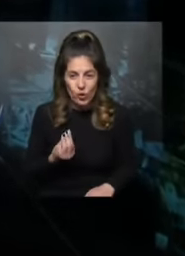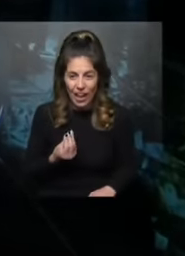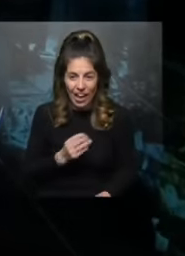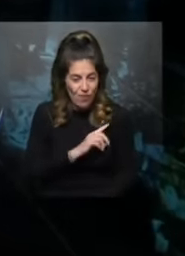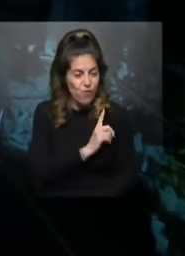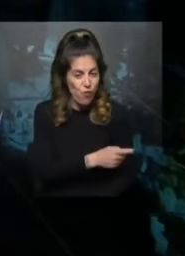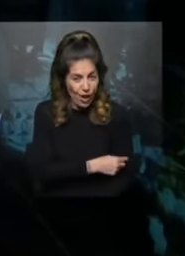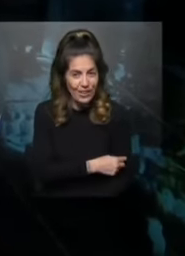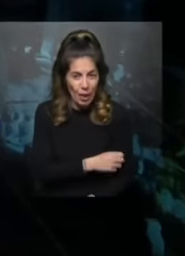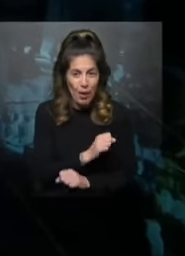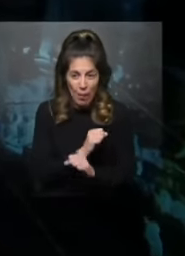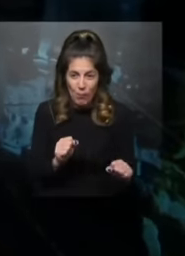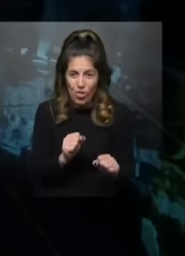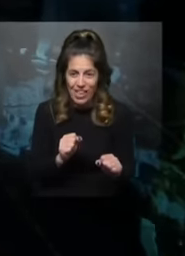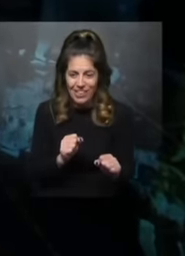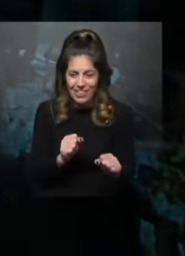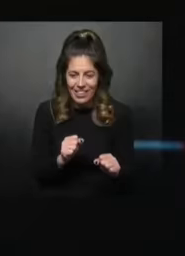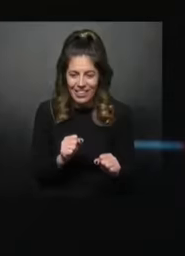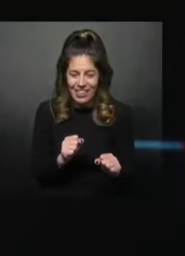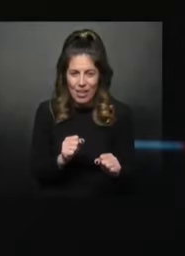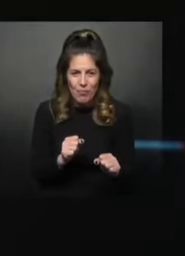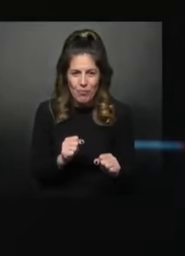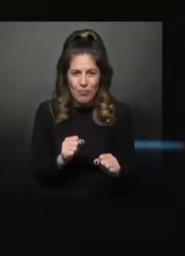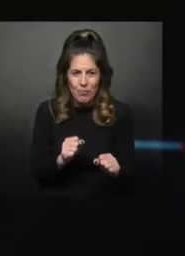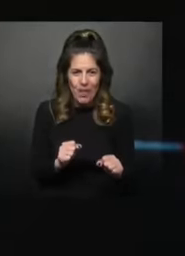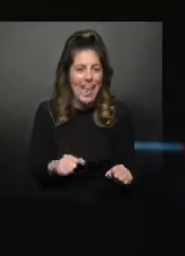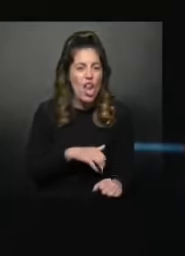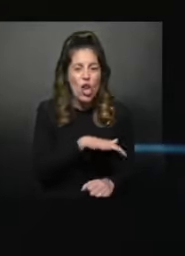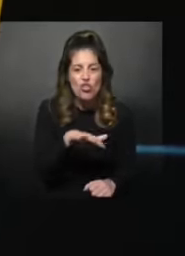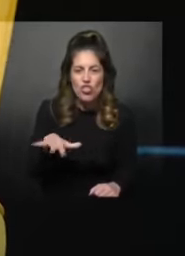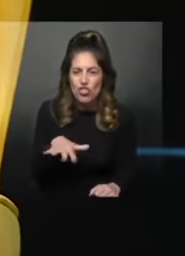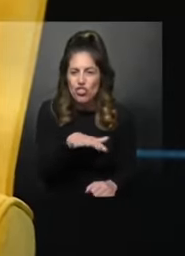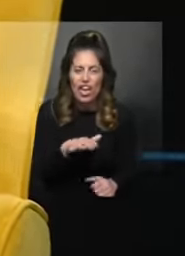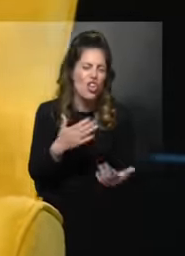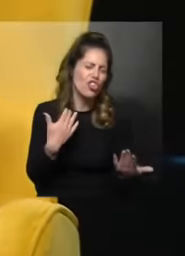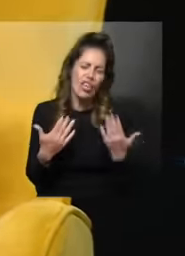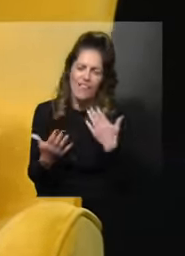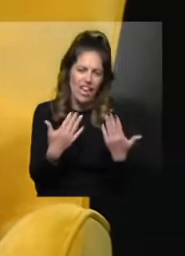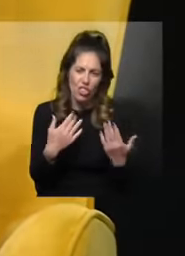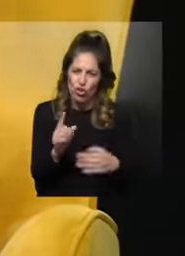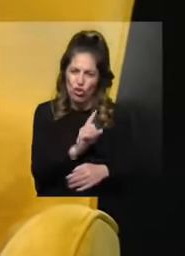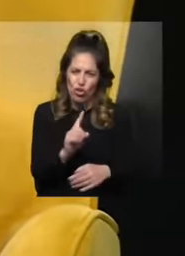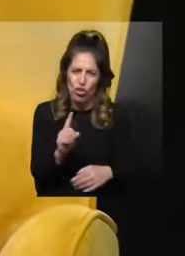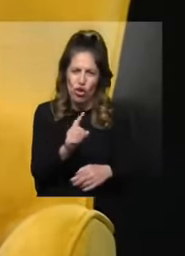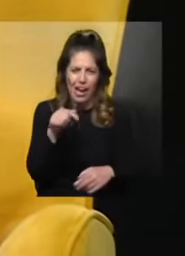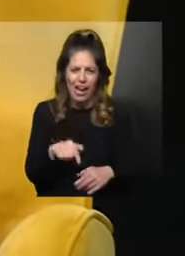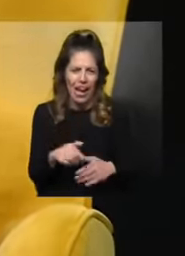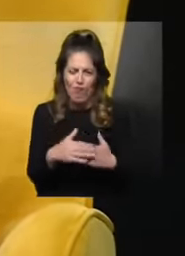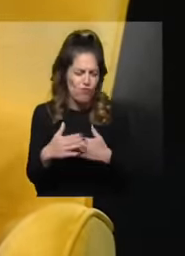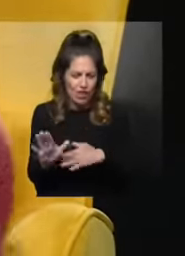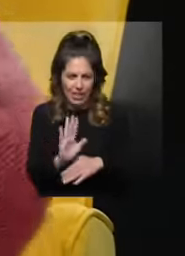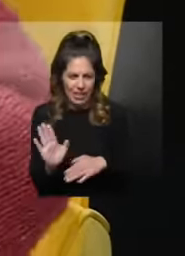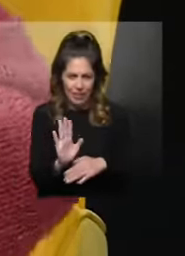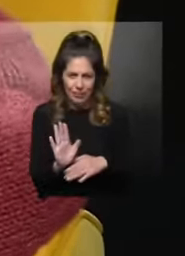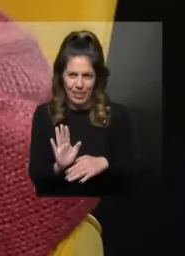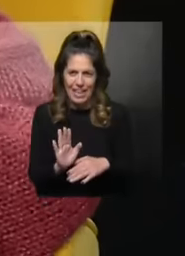fuerte para hacer un canal dentro de lo social. Yo no te estoy hablando de las. Acá está fuera de. Es